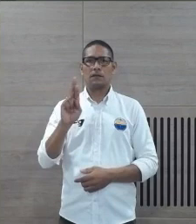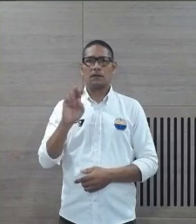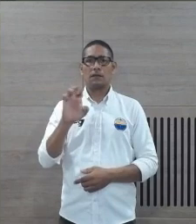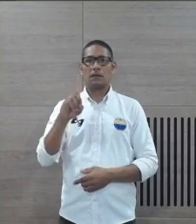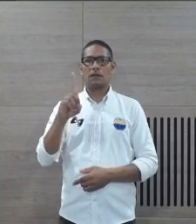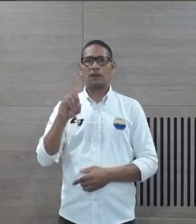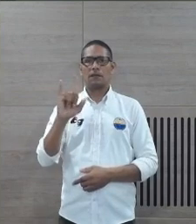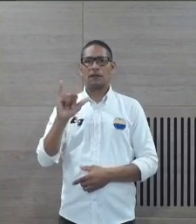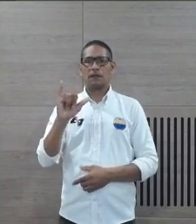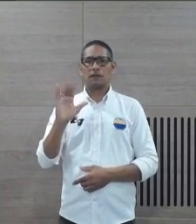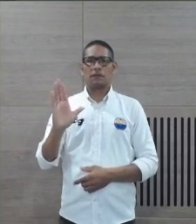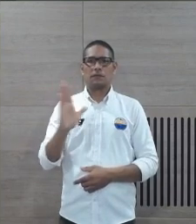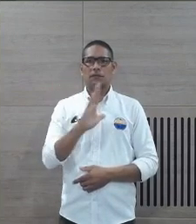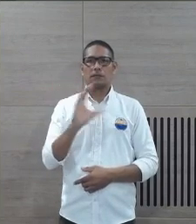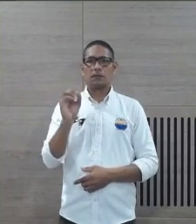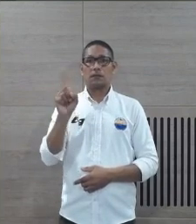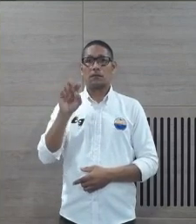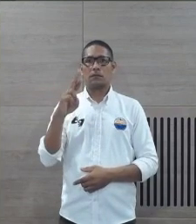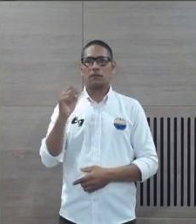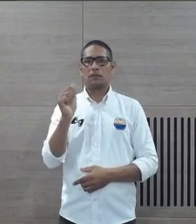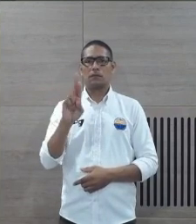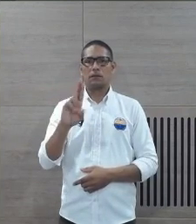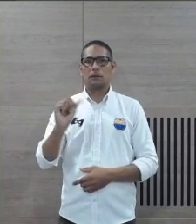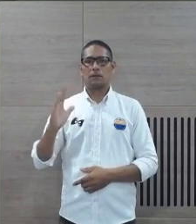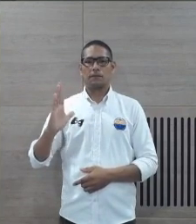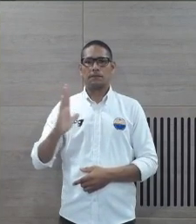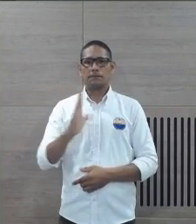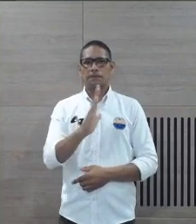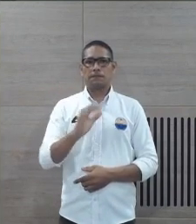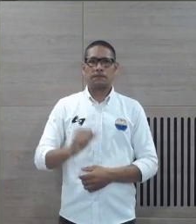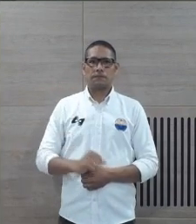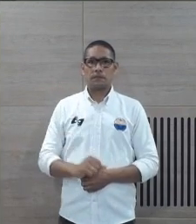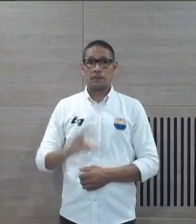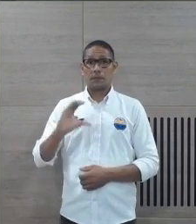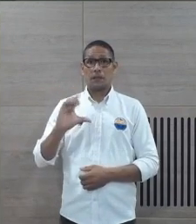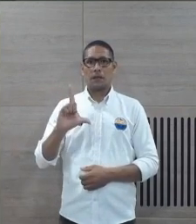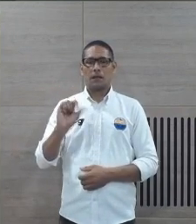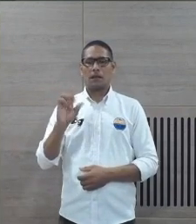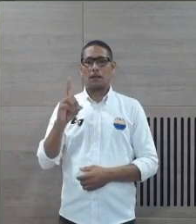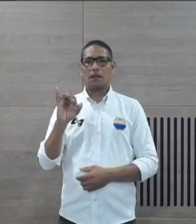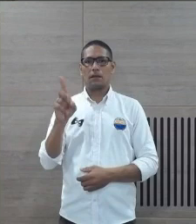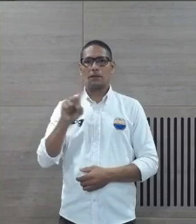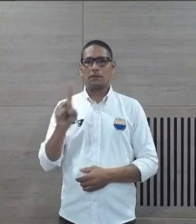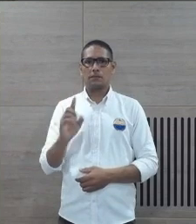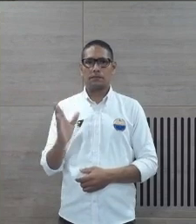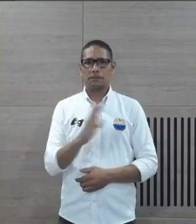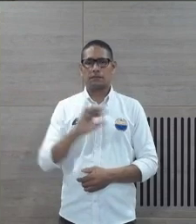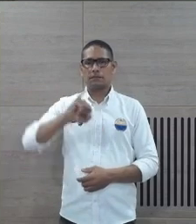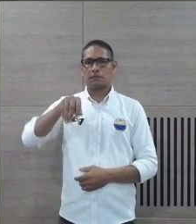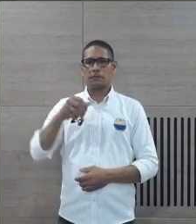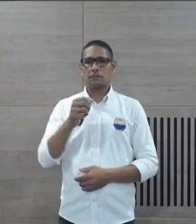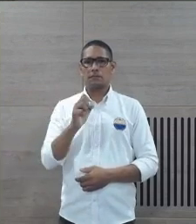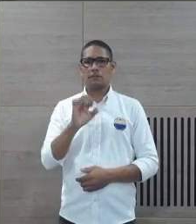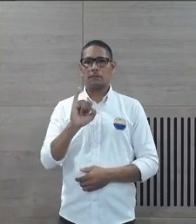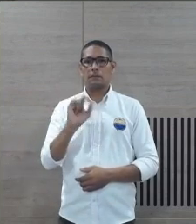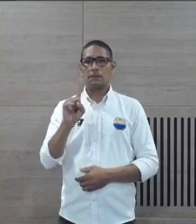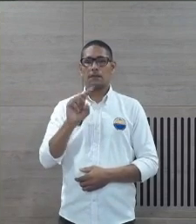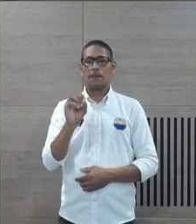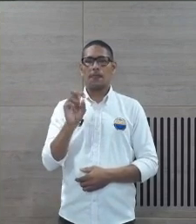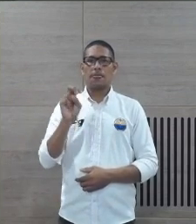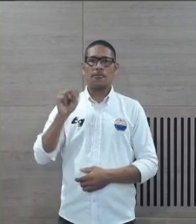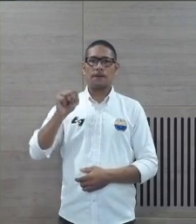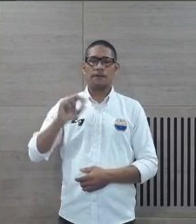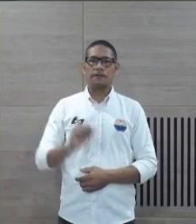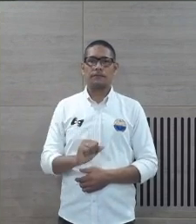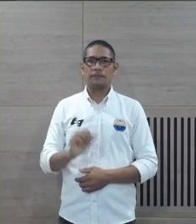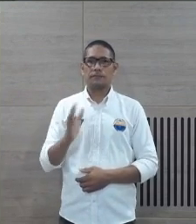Lady Cecilia Navarro Herrera. Jason Rafael Pérez Porras. Lady Cecilia Navarro Herrera. Ana Marcela